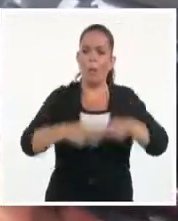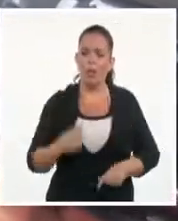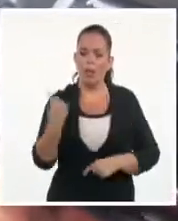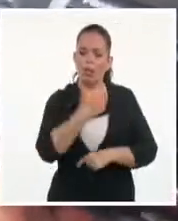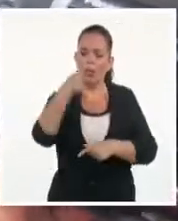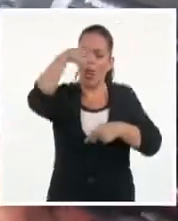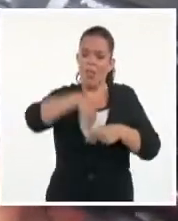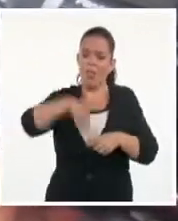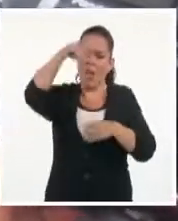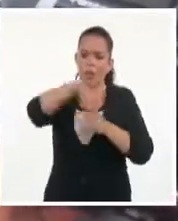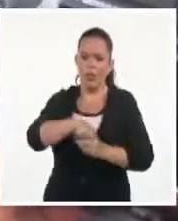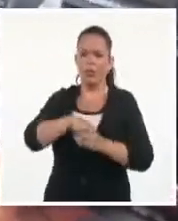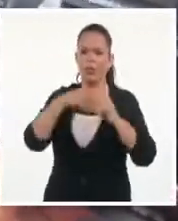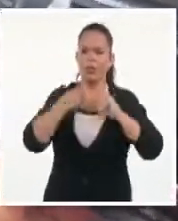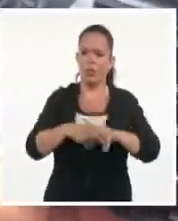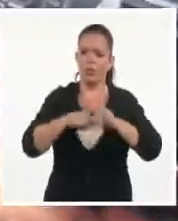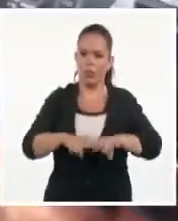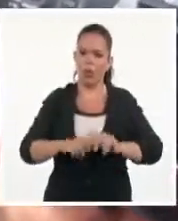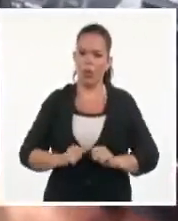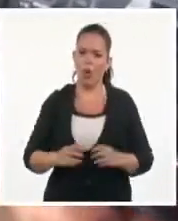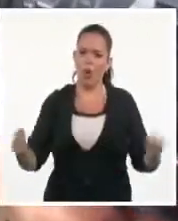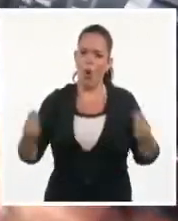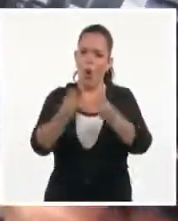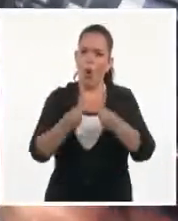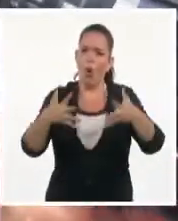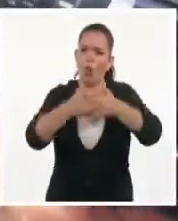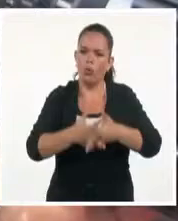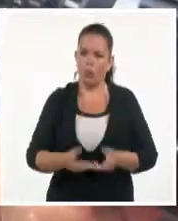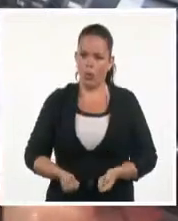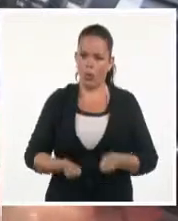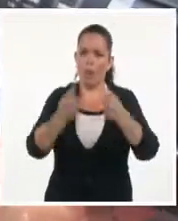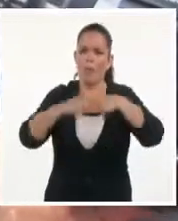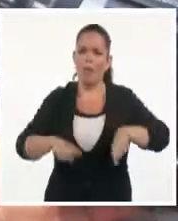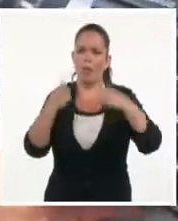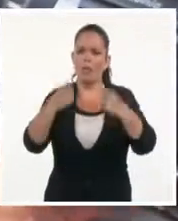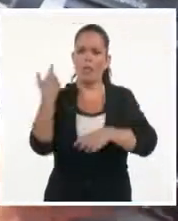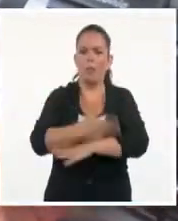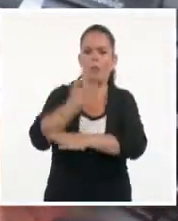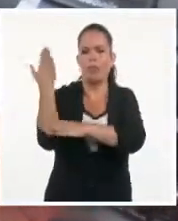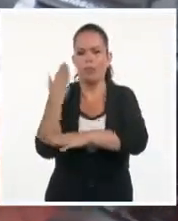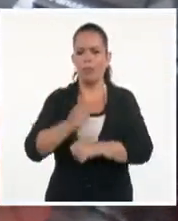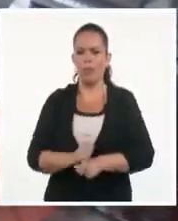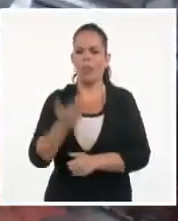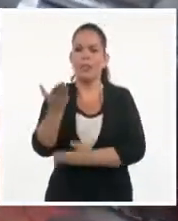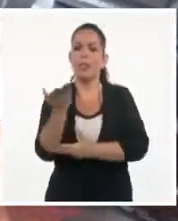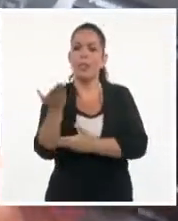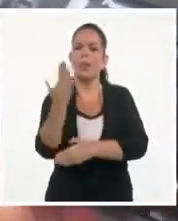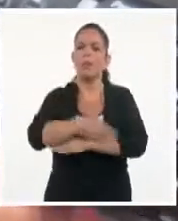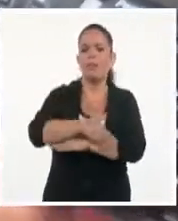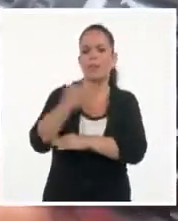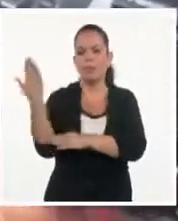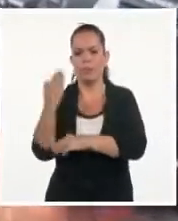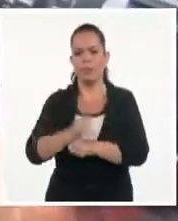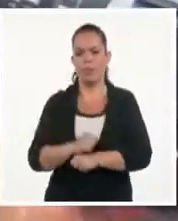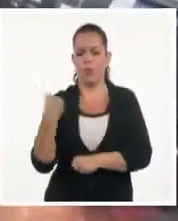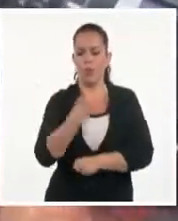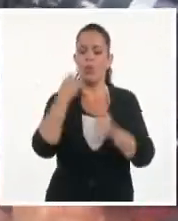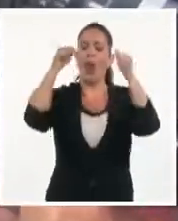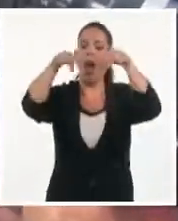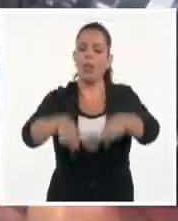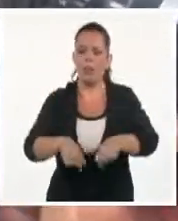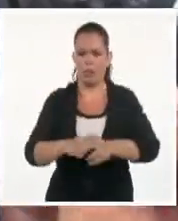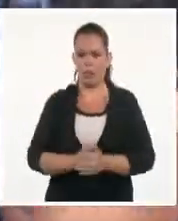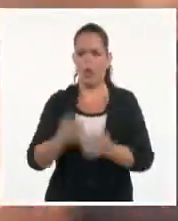cubanos, pero para eso hace falta también que no haya bloqueo, y exigimos una vez más que se elimine el bloqueo a Cuba, y por eso estamos hoy aquí y estaremos donde haya que